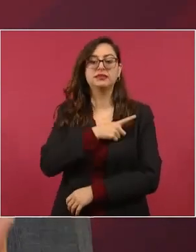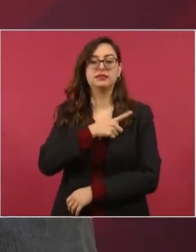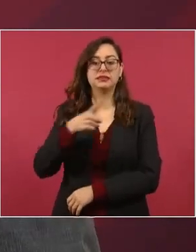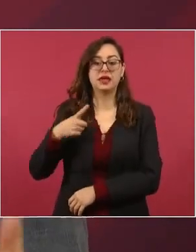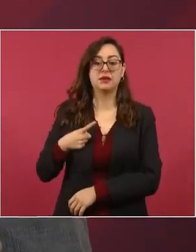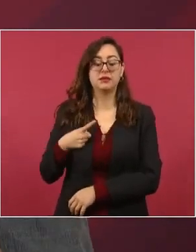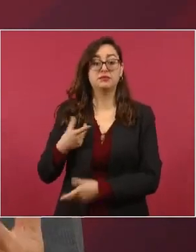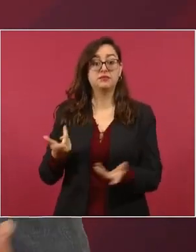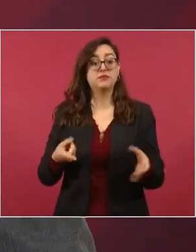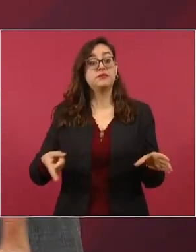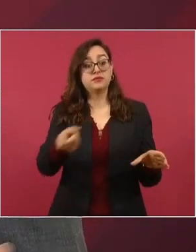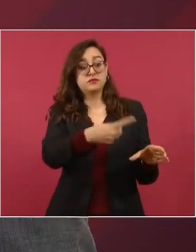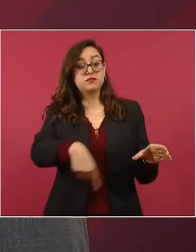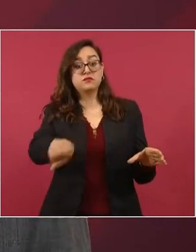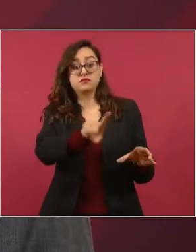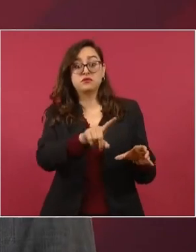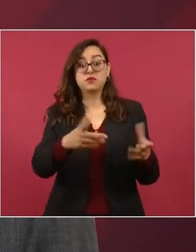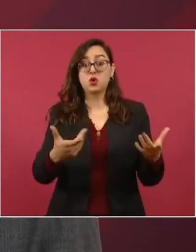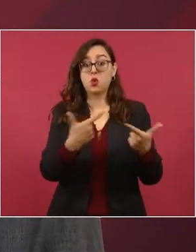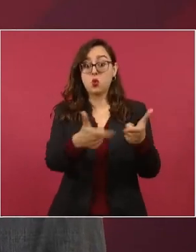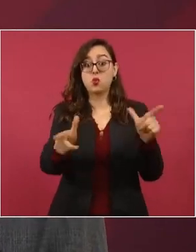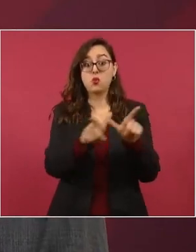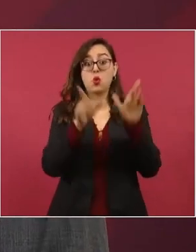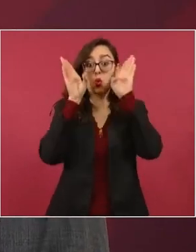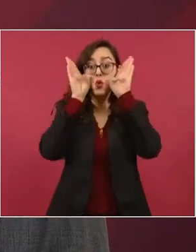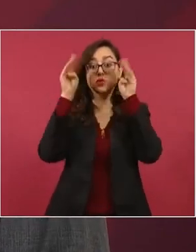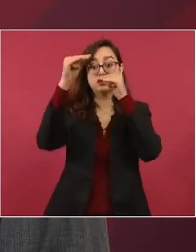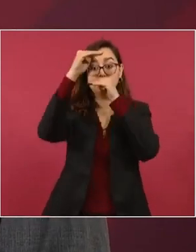mucho la palabra democracia, ¿no?